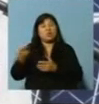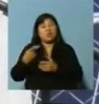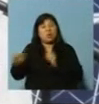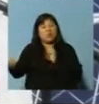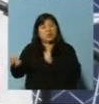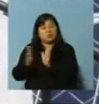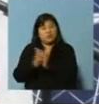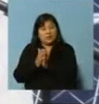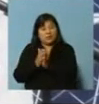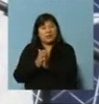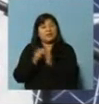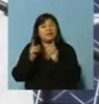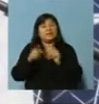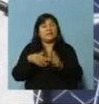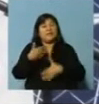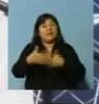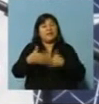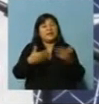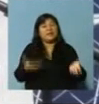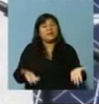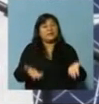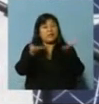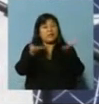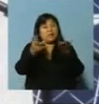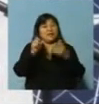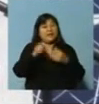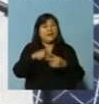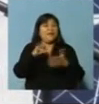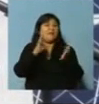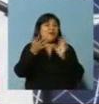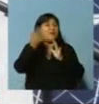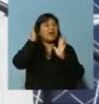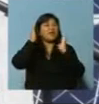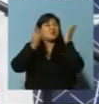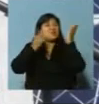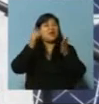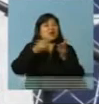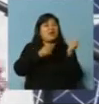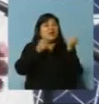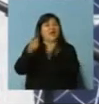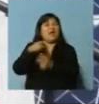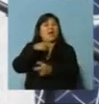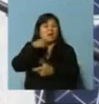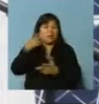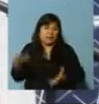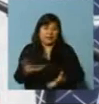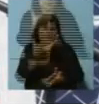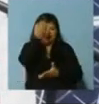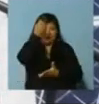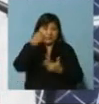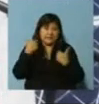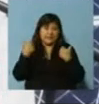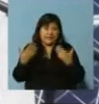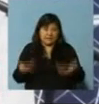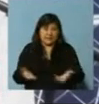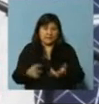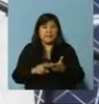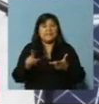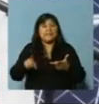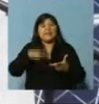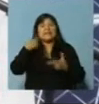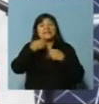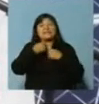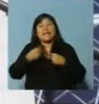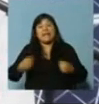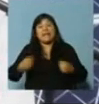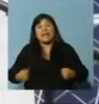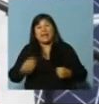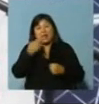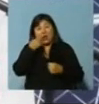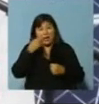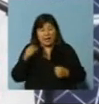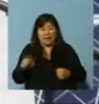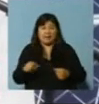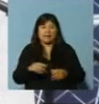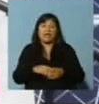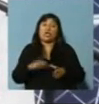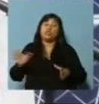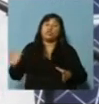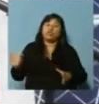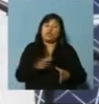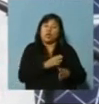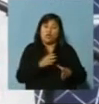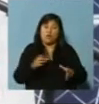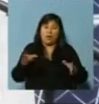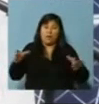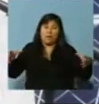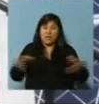estamos desarrollando grandes sueños para Jujuy. Señor secretario de Energía, a todo mi